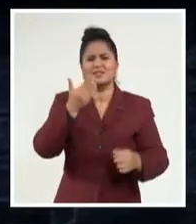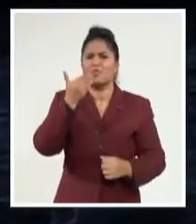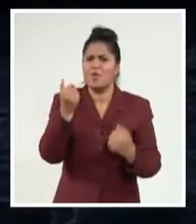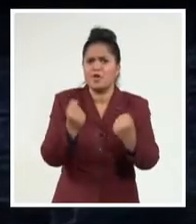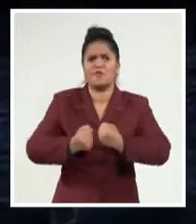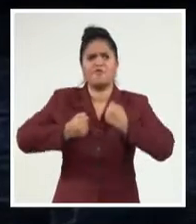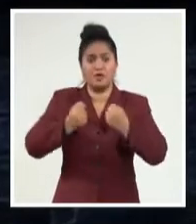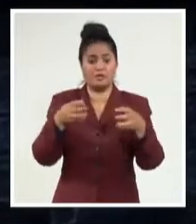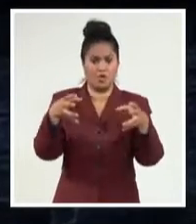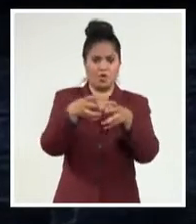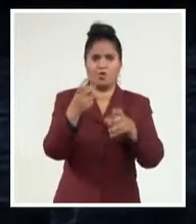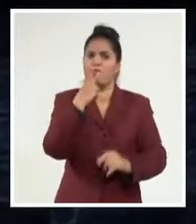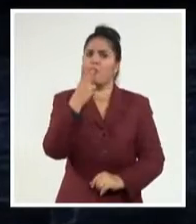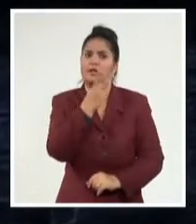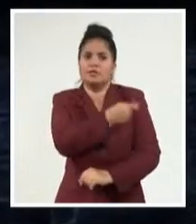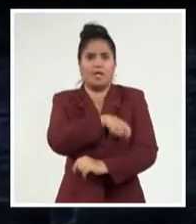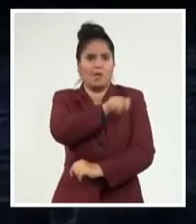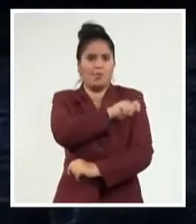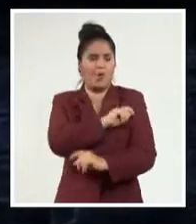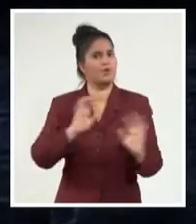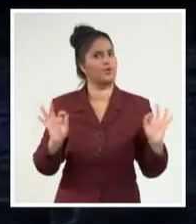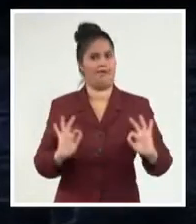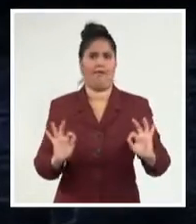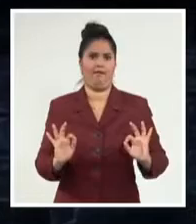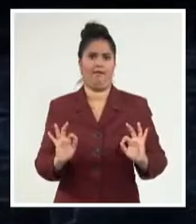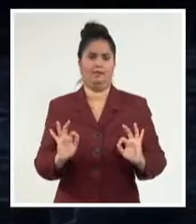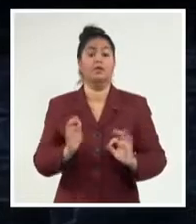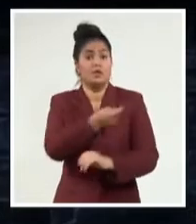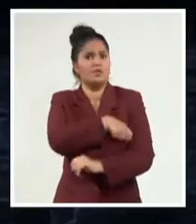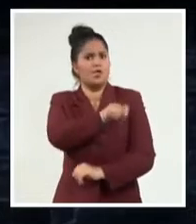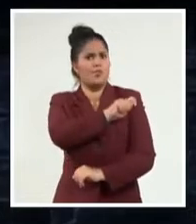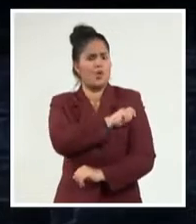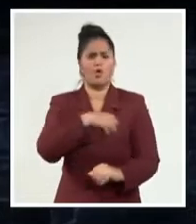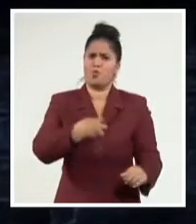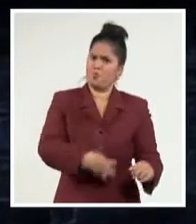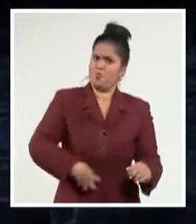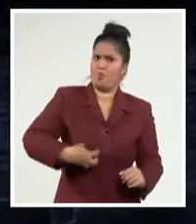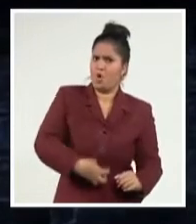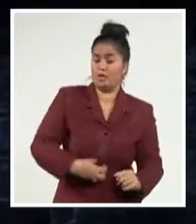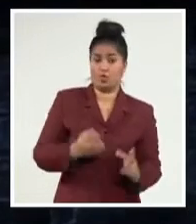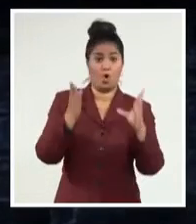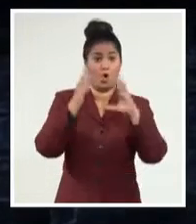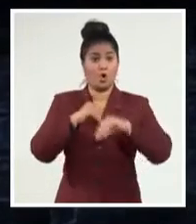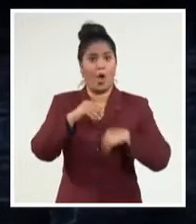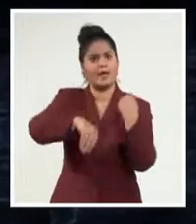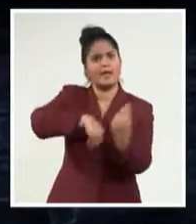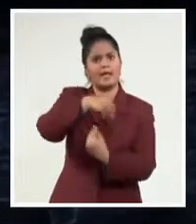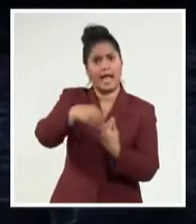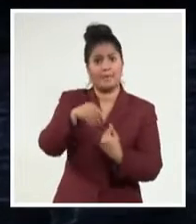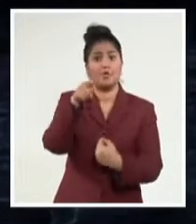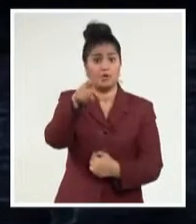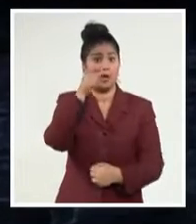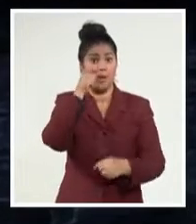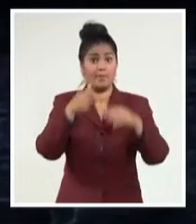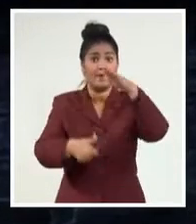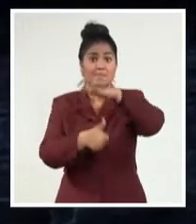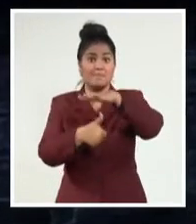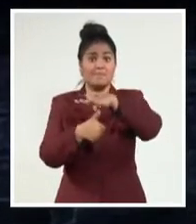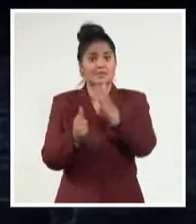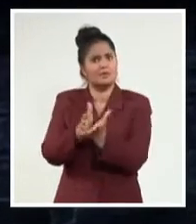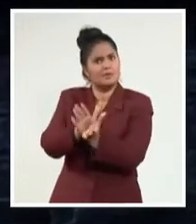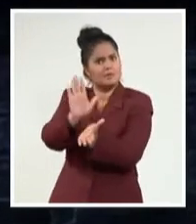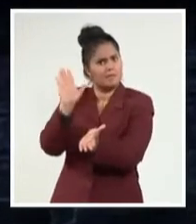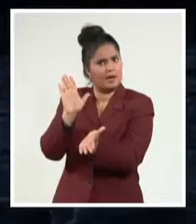consecuencia entonces la gestión de gobierno se posterga. Si no se producen esos cambios prometidos y ansiados, entonces